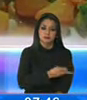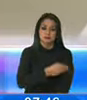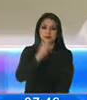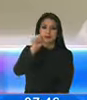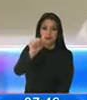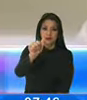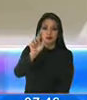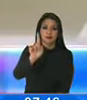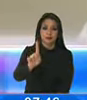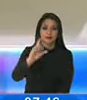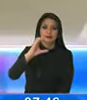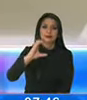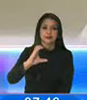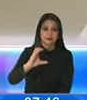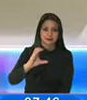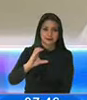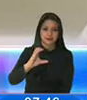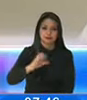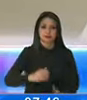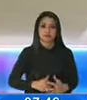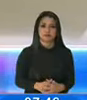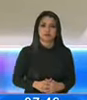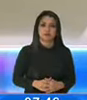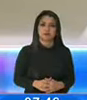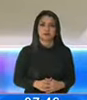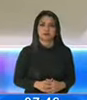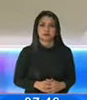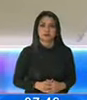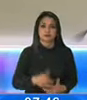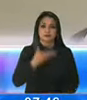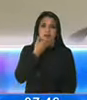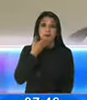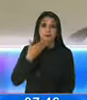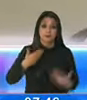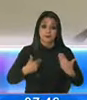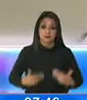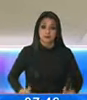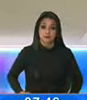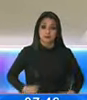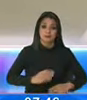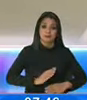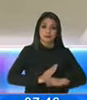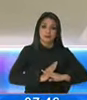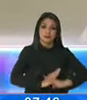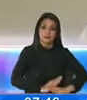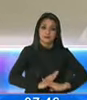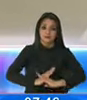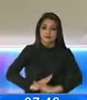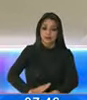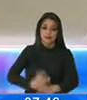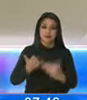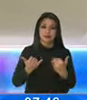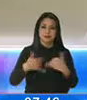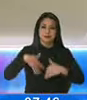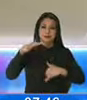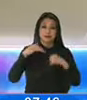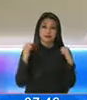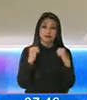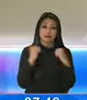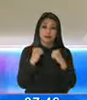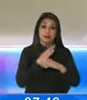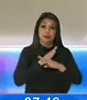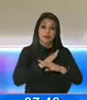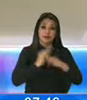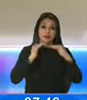C. Sobre todo para mejorar nuestro sistema defensivo, ya que en estas temporadas las defensas